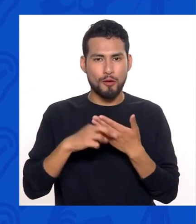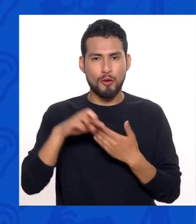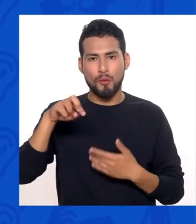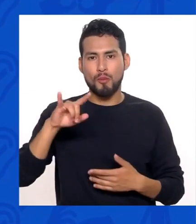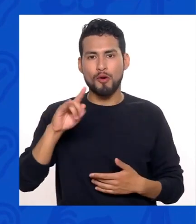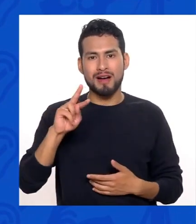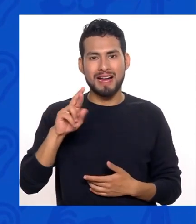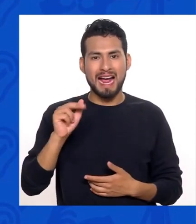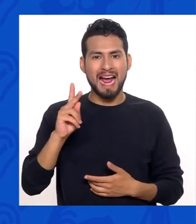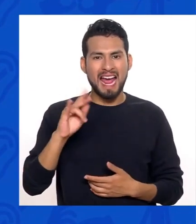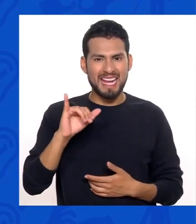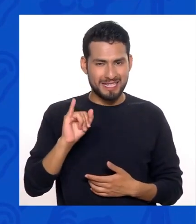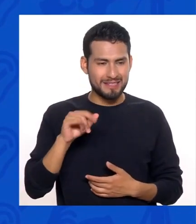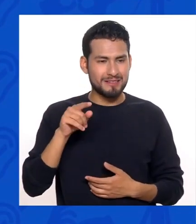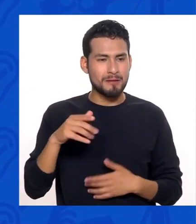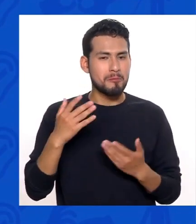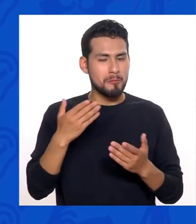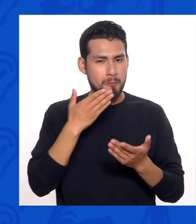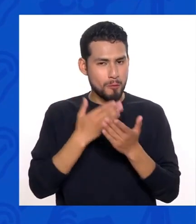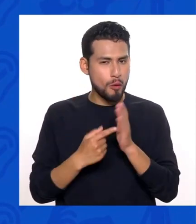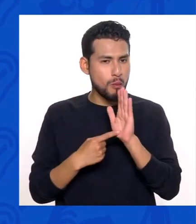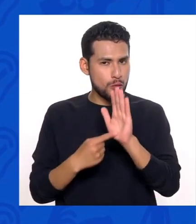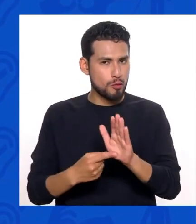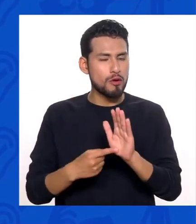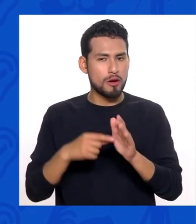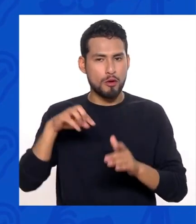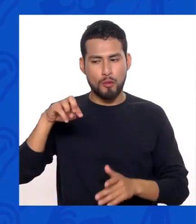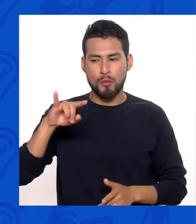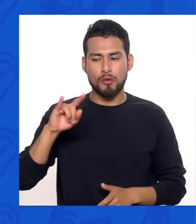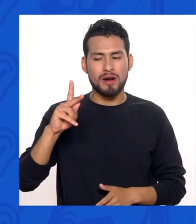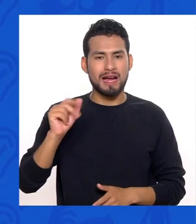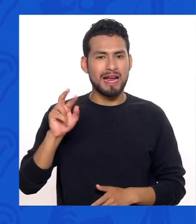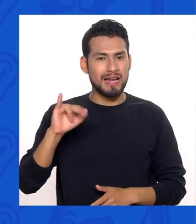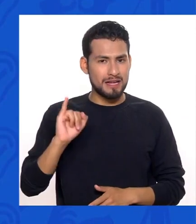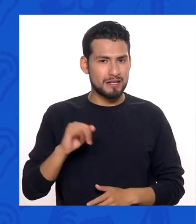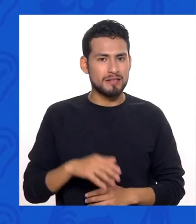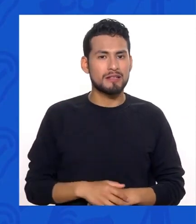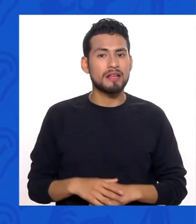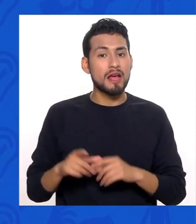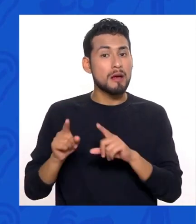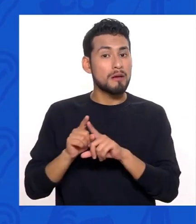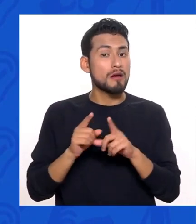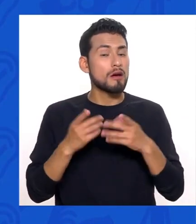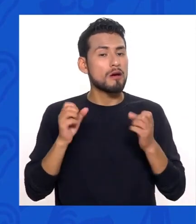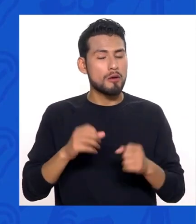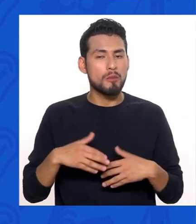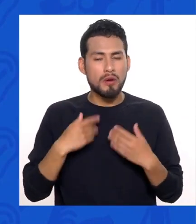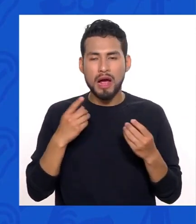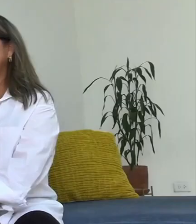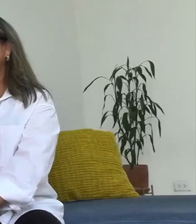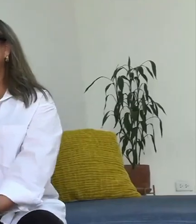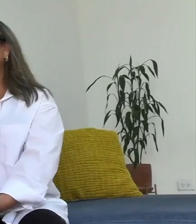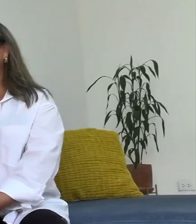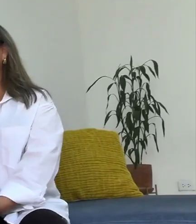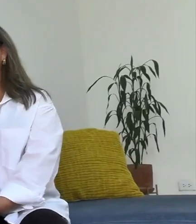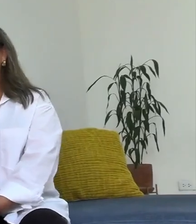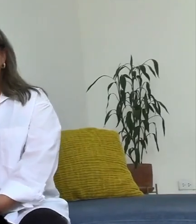el programa Pucaray, ha podido expresar lo que es Pucaray y sobre todo también inspirar a más